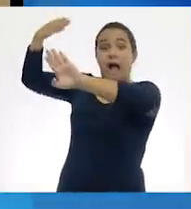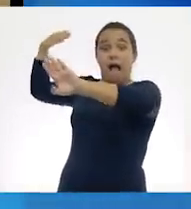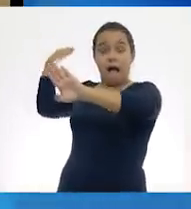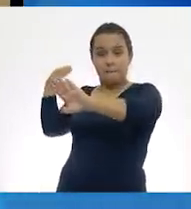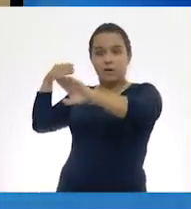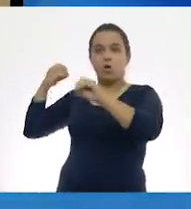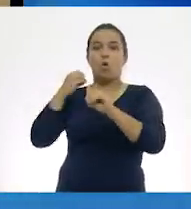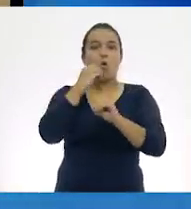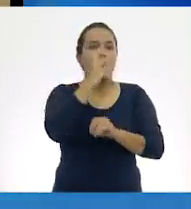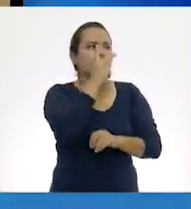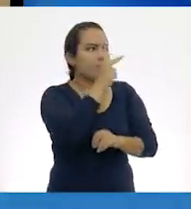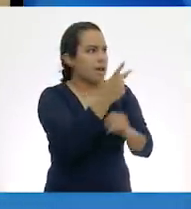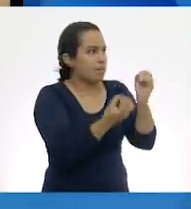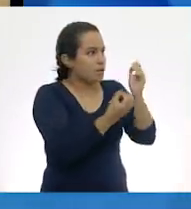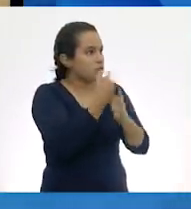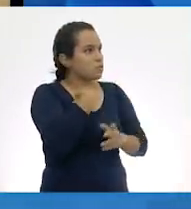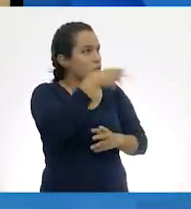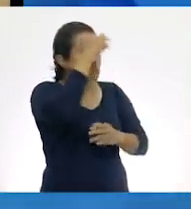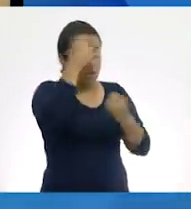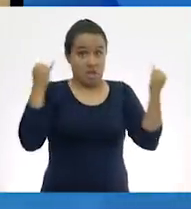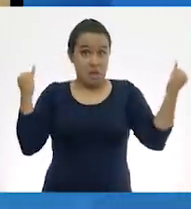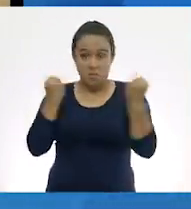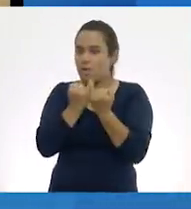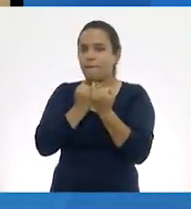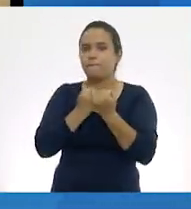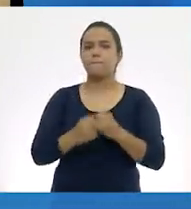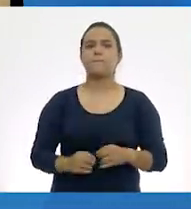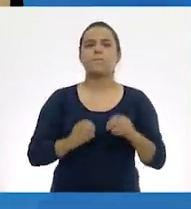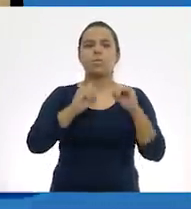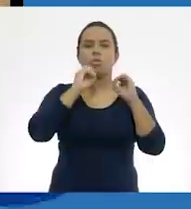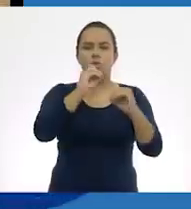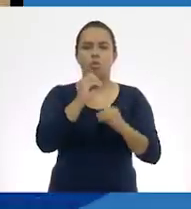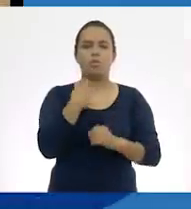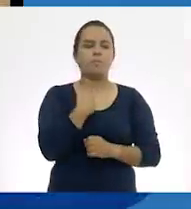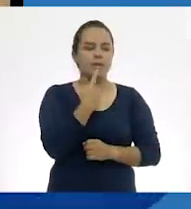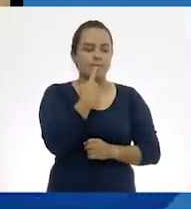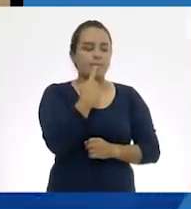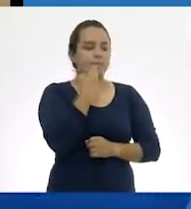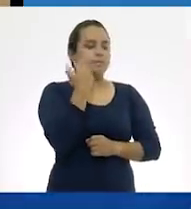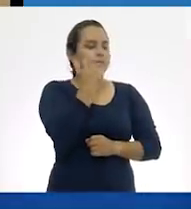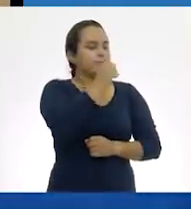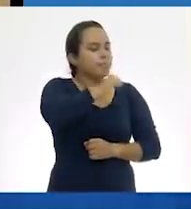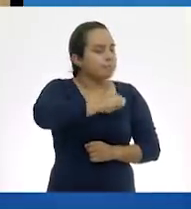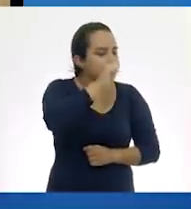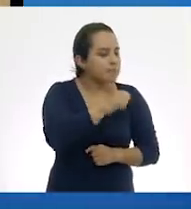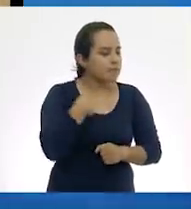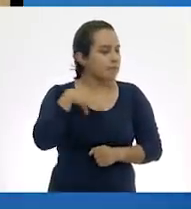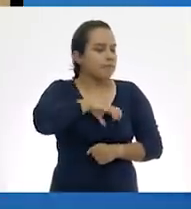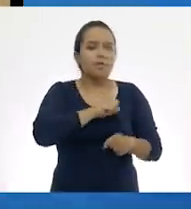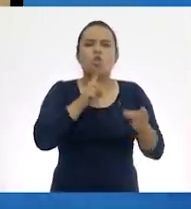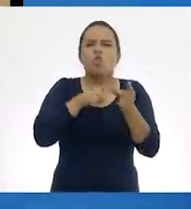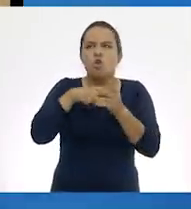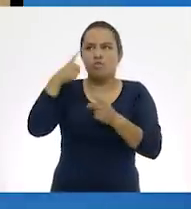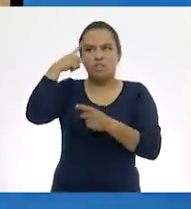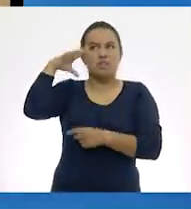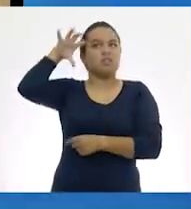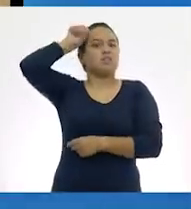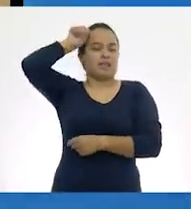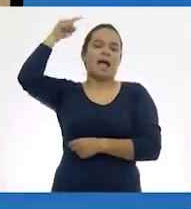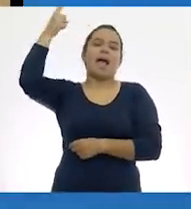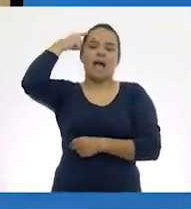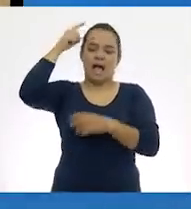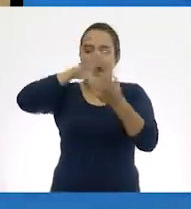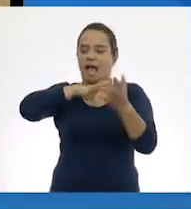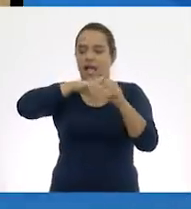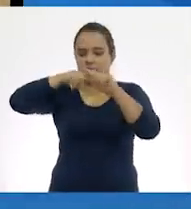las palabras que conocemos. O por ejemplo, dónde se guarda nuestro sabor de helado favorito. También hemos aprendido sobre otros sentidos que nos ayudan a entender